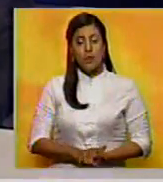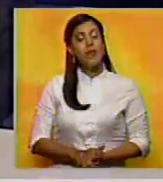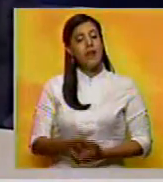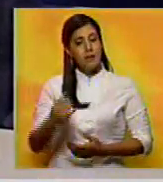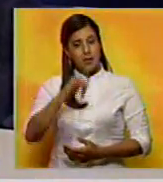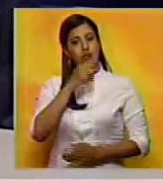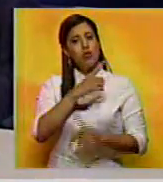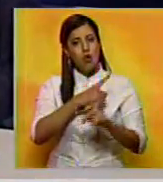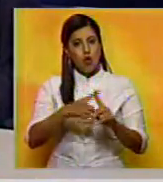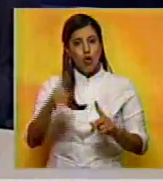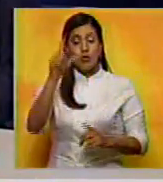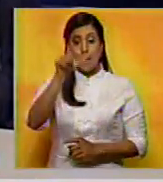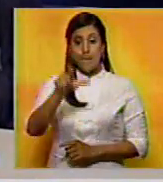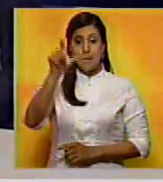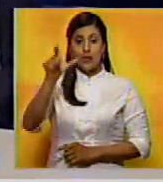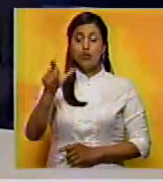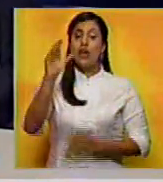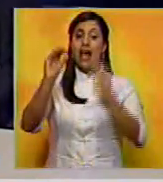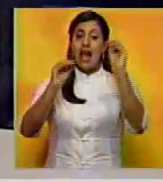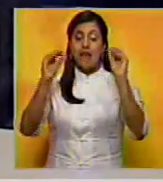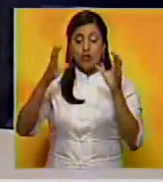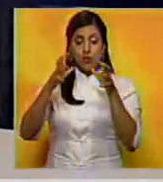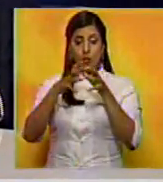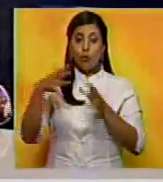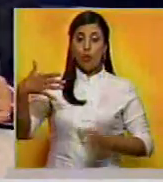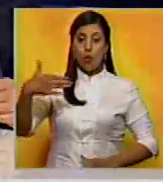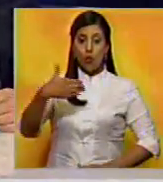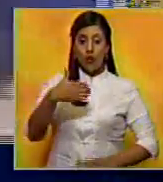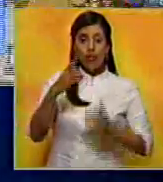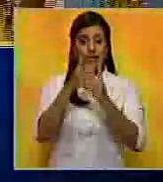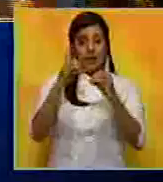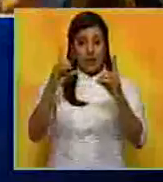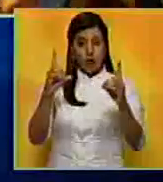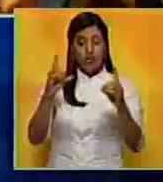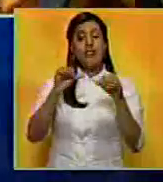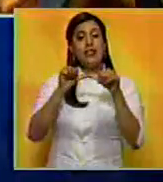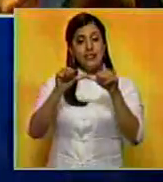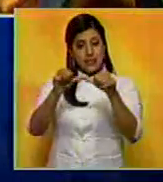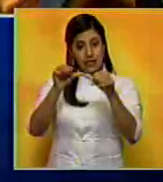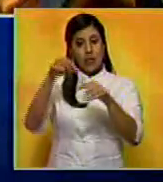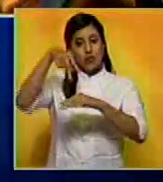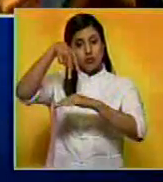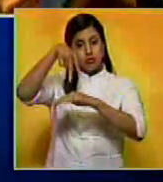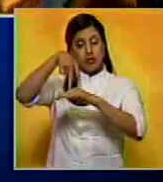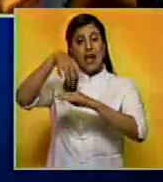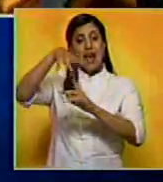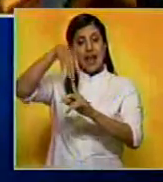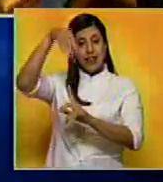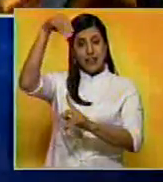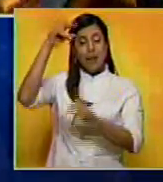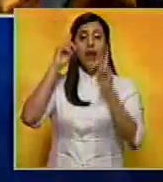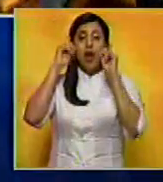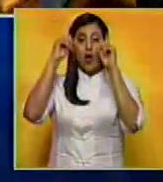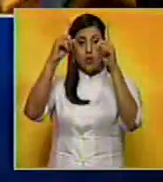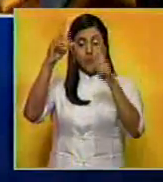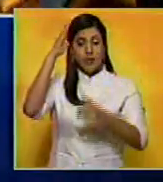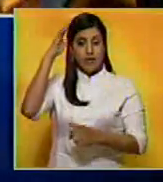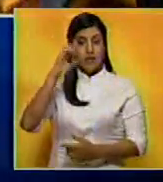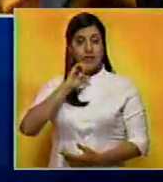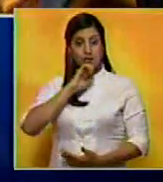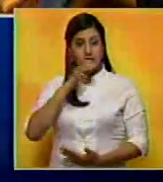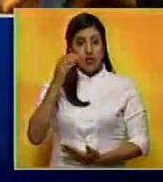vamos con más información y las personas convocadas por la mesa de la unidad democrática permanecen en el distribuidor Altamira de la autopista Francisco